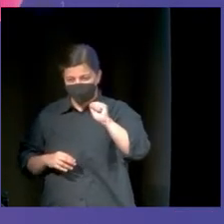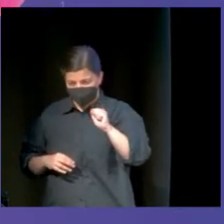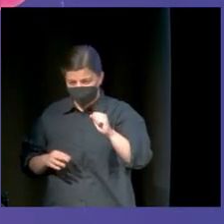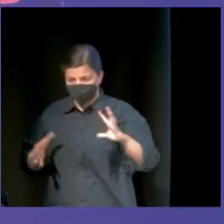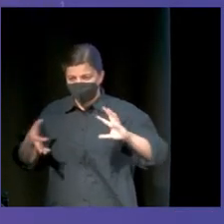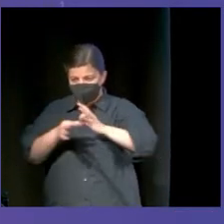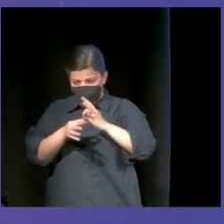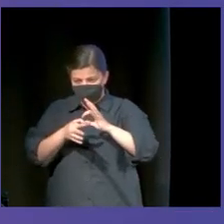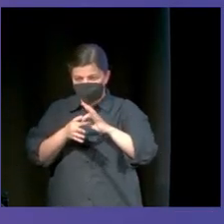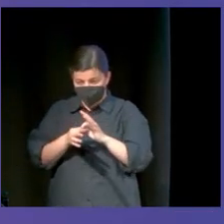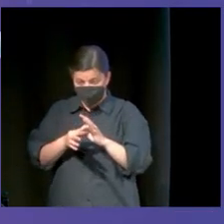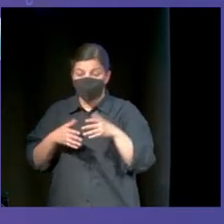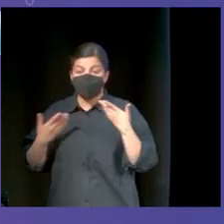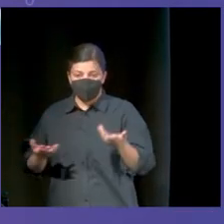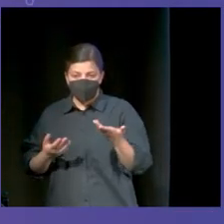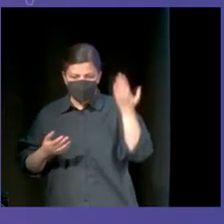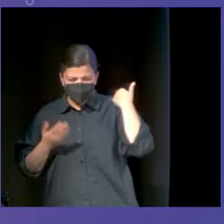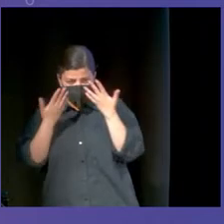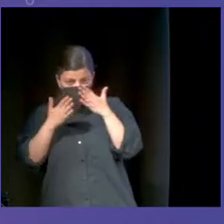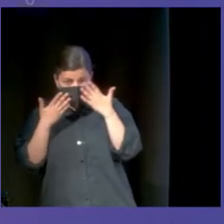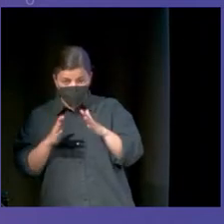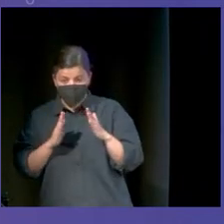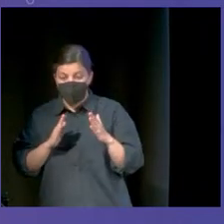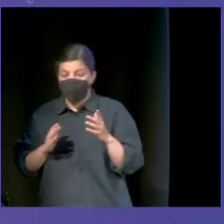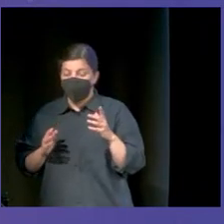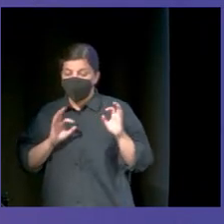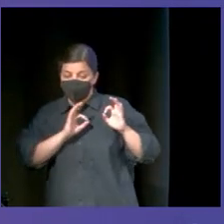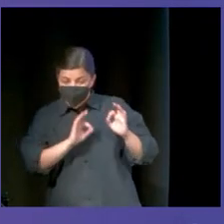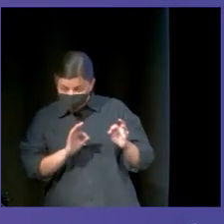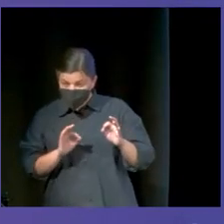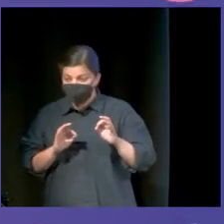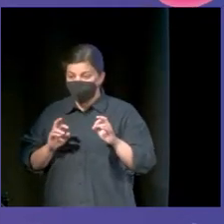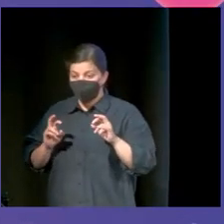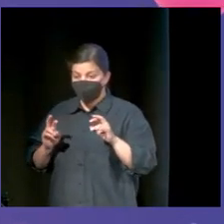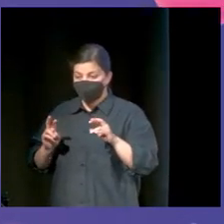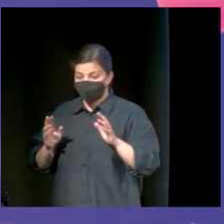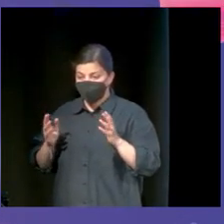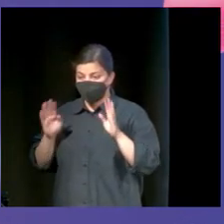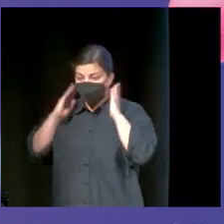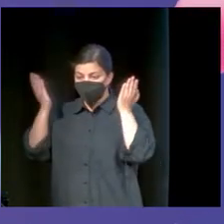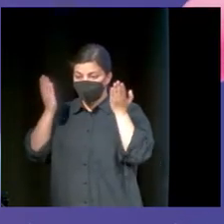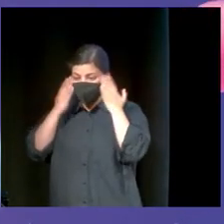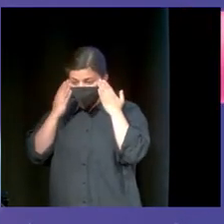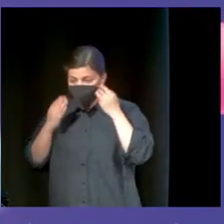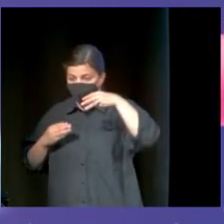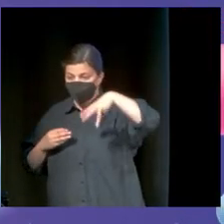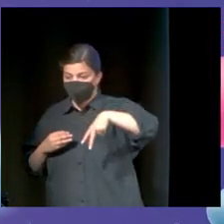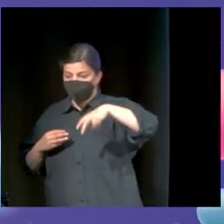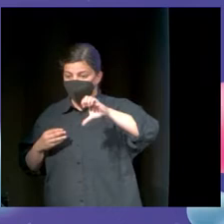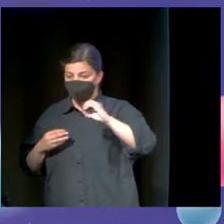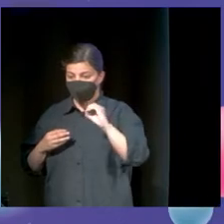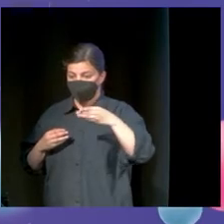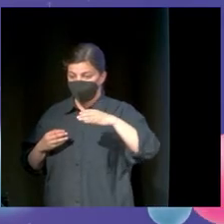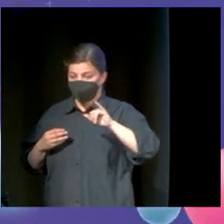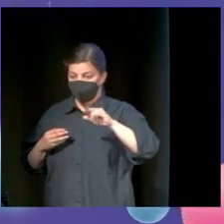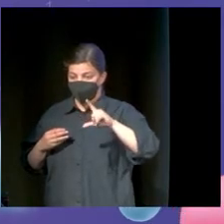y precisamente en el en el mobile word congress de este año con meta hemos firmado un acuerdo